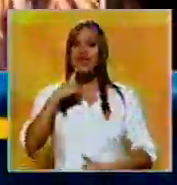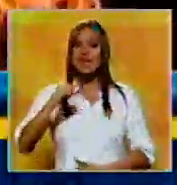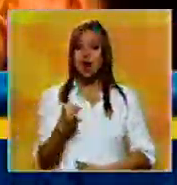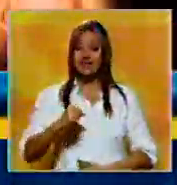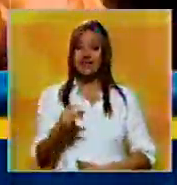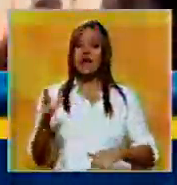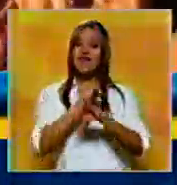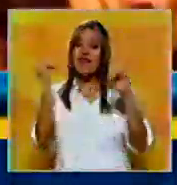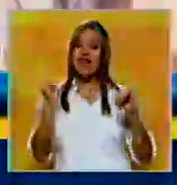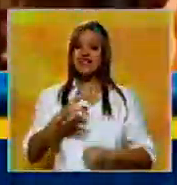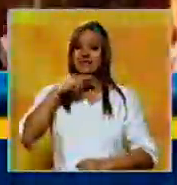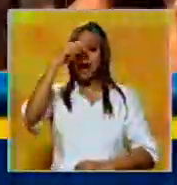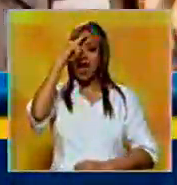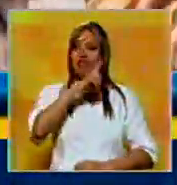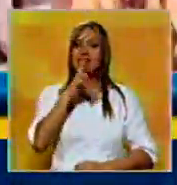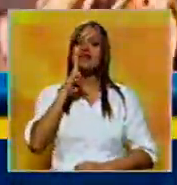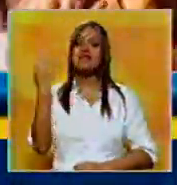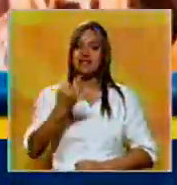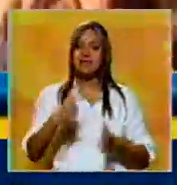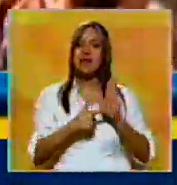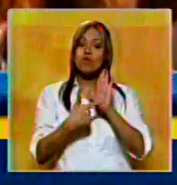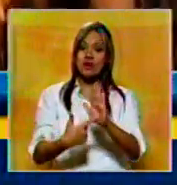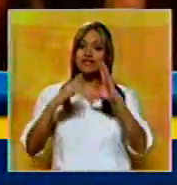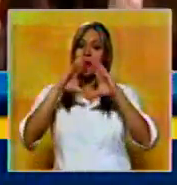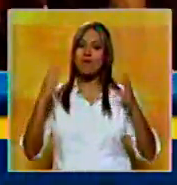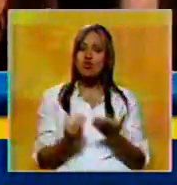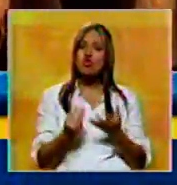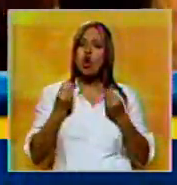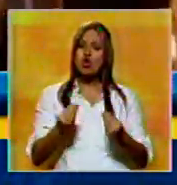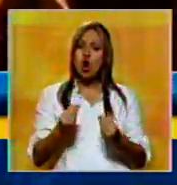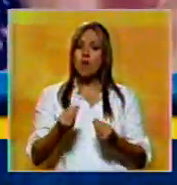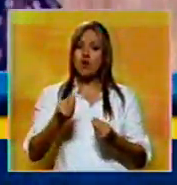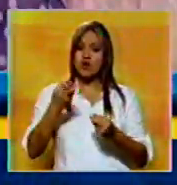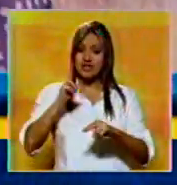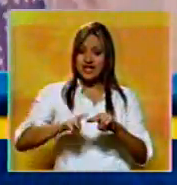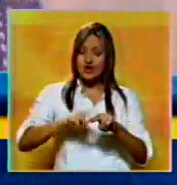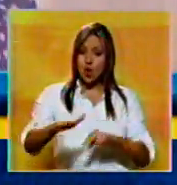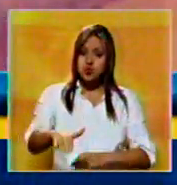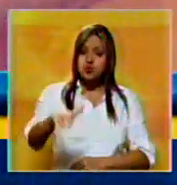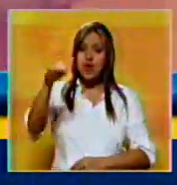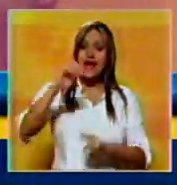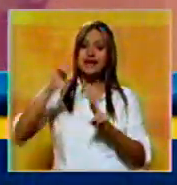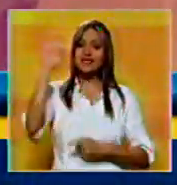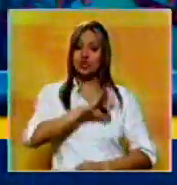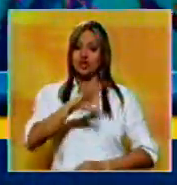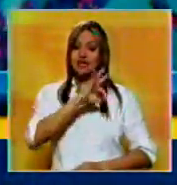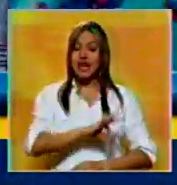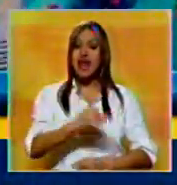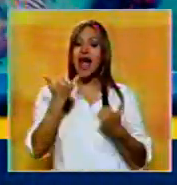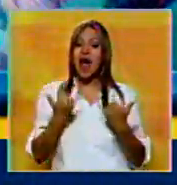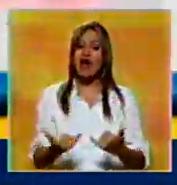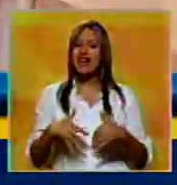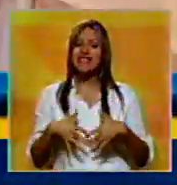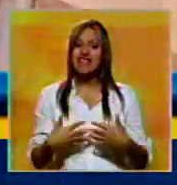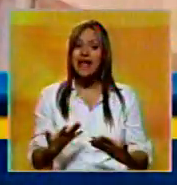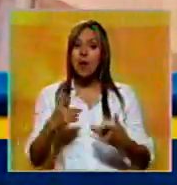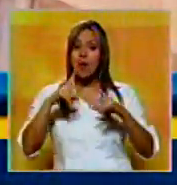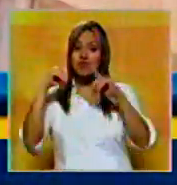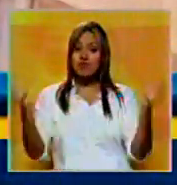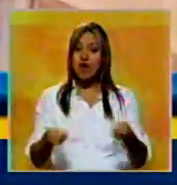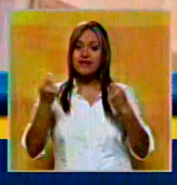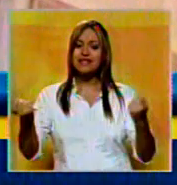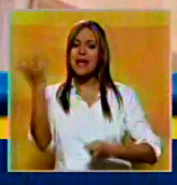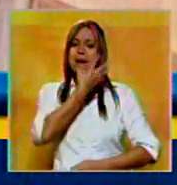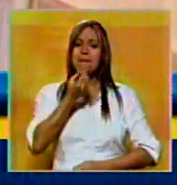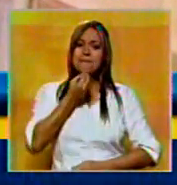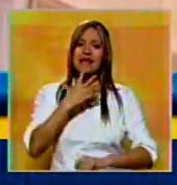felices padres que habitualmente muestran al mundo los progresos de su pequeño en las redes sociales, esta vez han publicado una